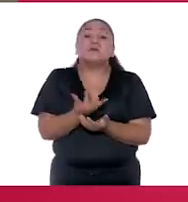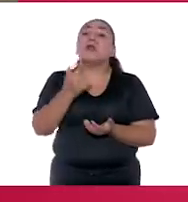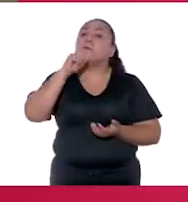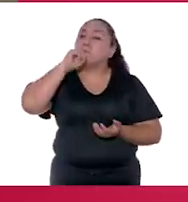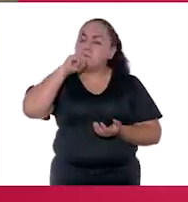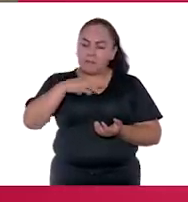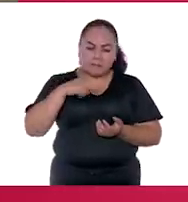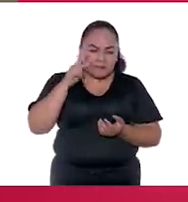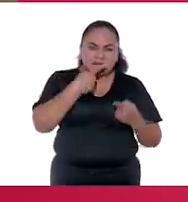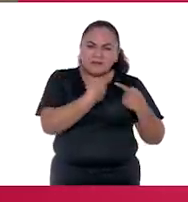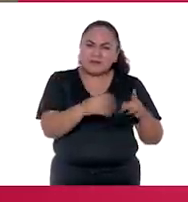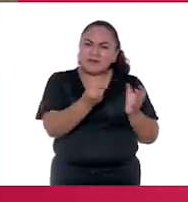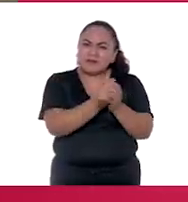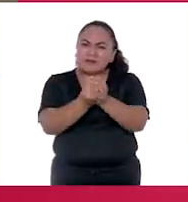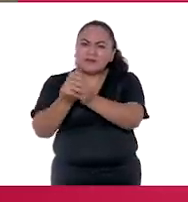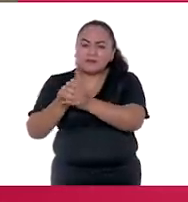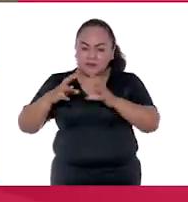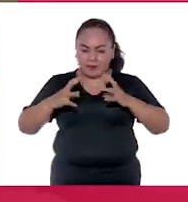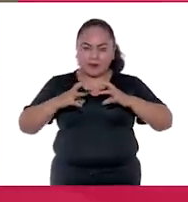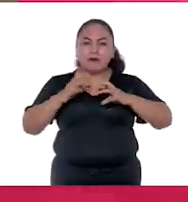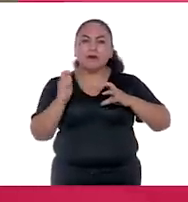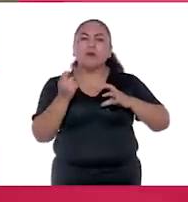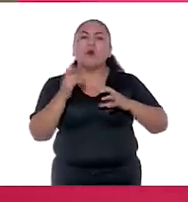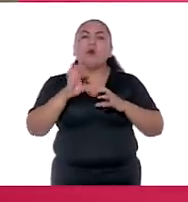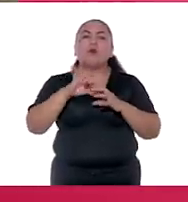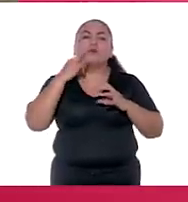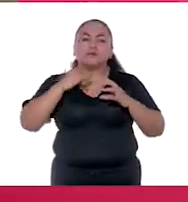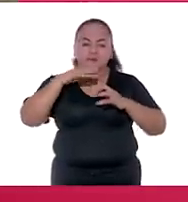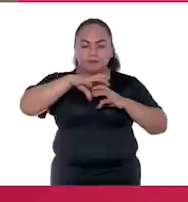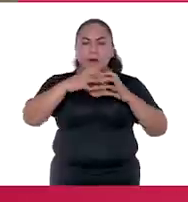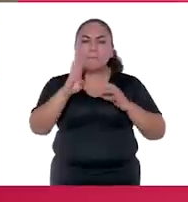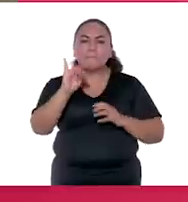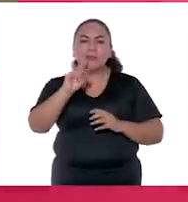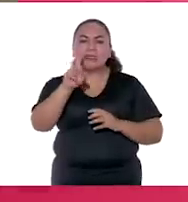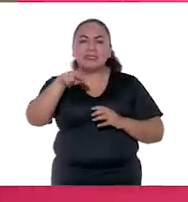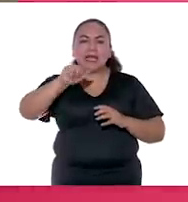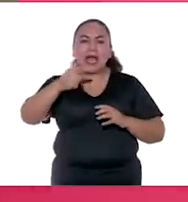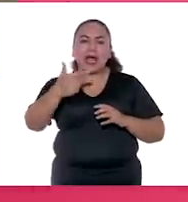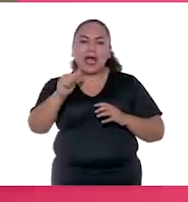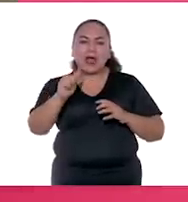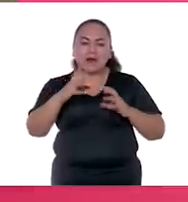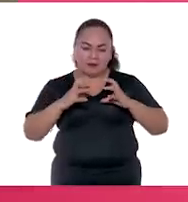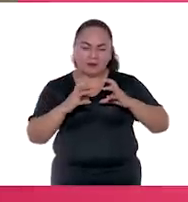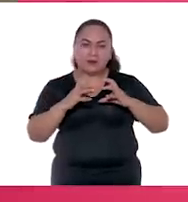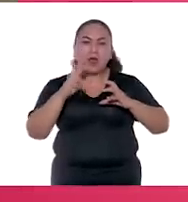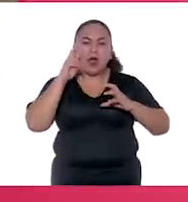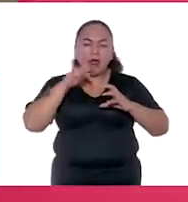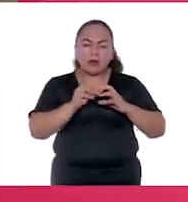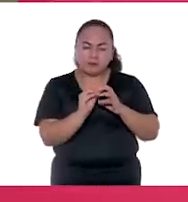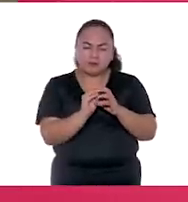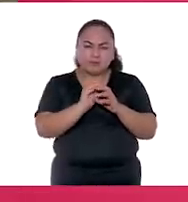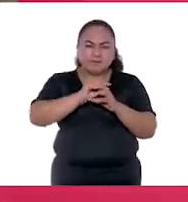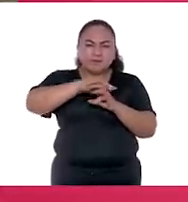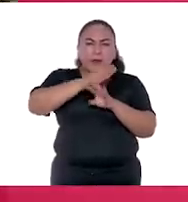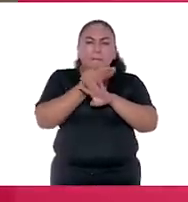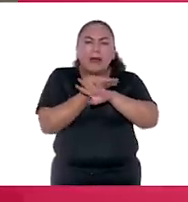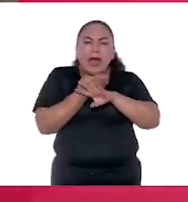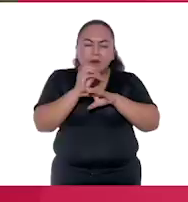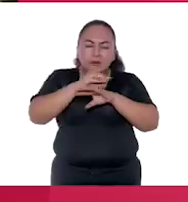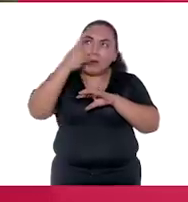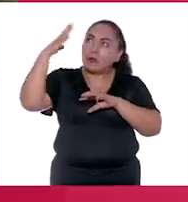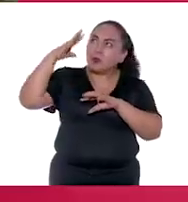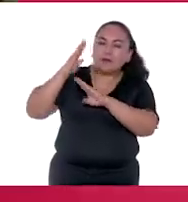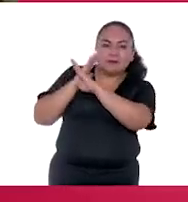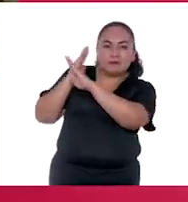También vemos varias clases de biznagas y los llamados viejitos, por esa especie de pelusa blanca que desarrollan para protegerse del sol